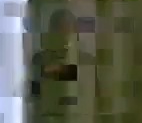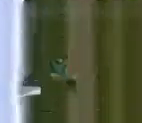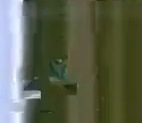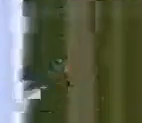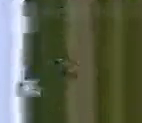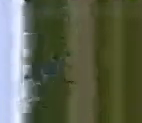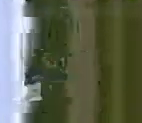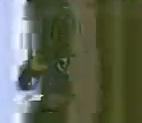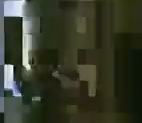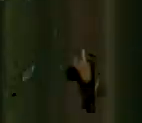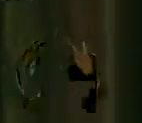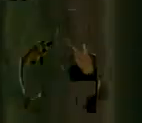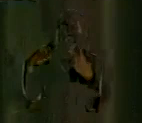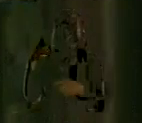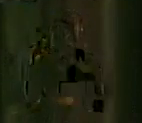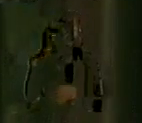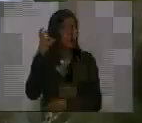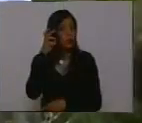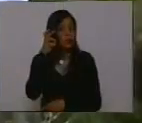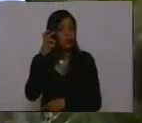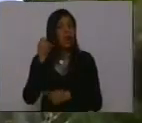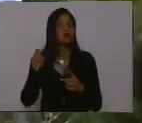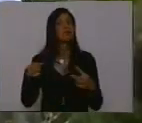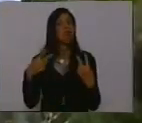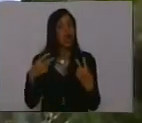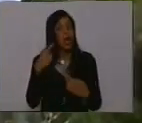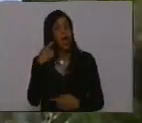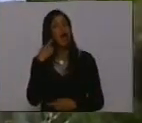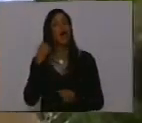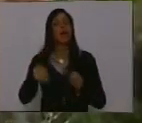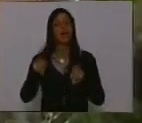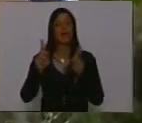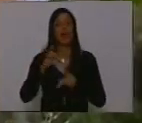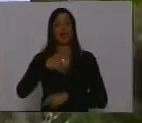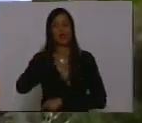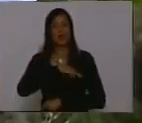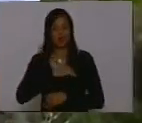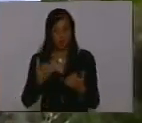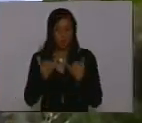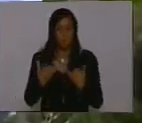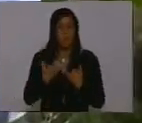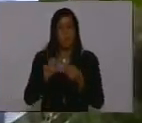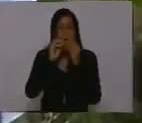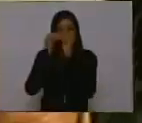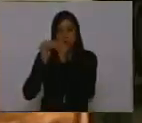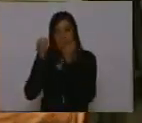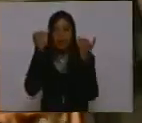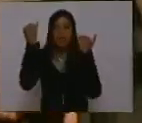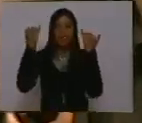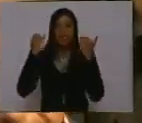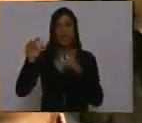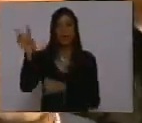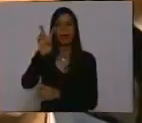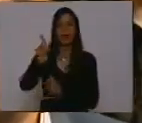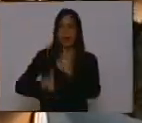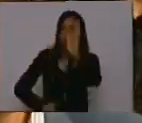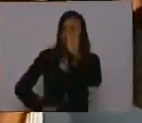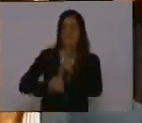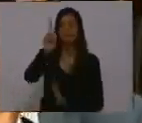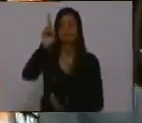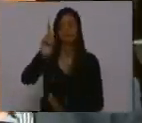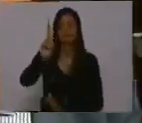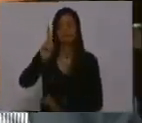ven, que nos escuchan, de construir nuestro propio futuro y el futuro de las próximas